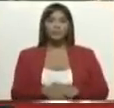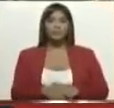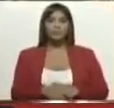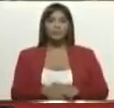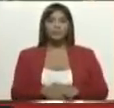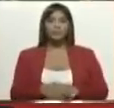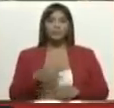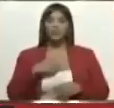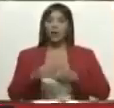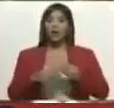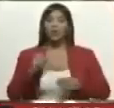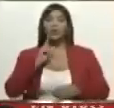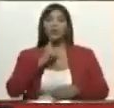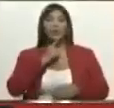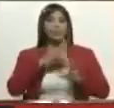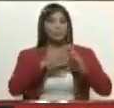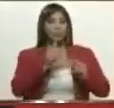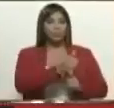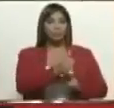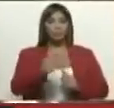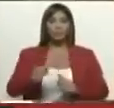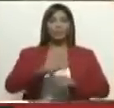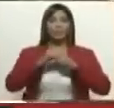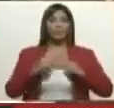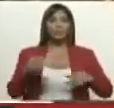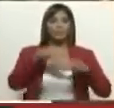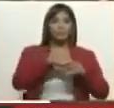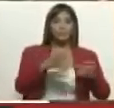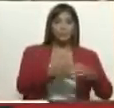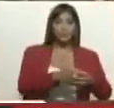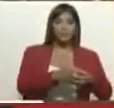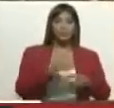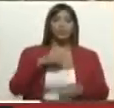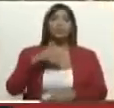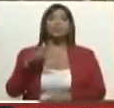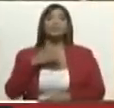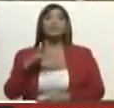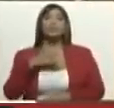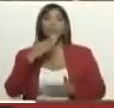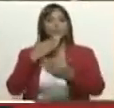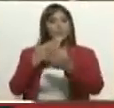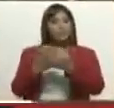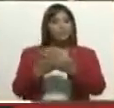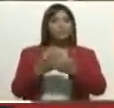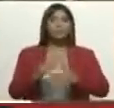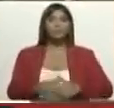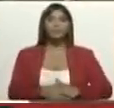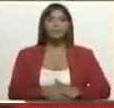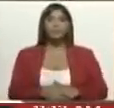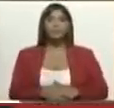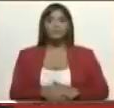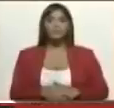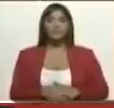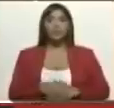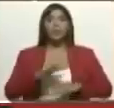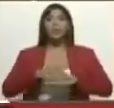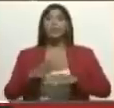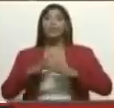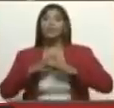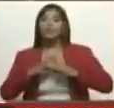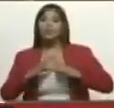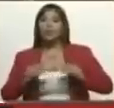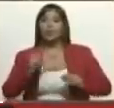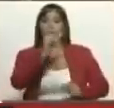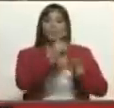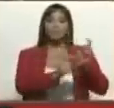y esto lo hago en nombre de todos, es nuestro sentimiento de gratitud por todos aquellos